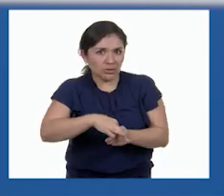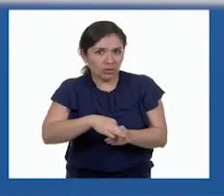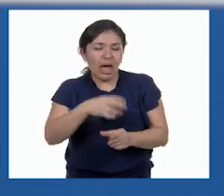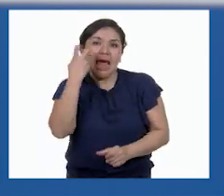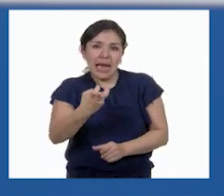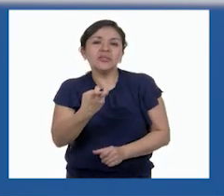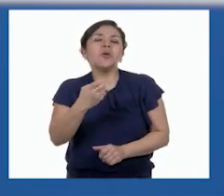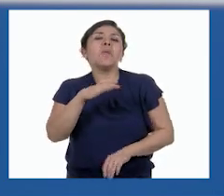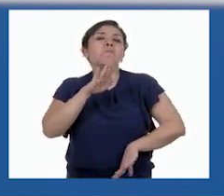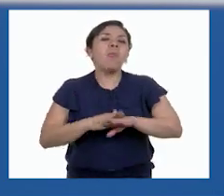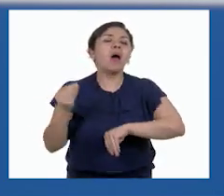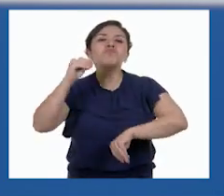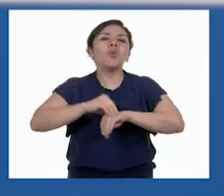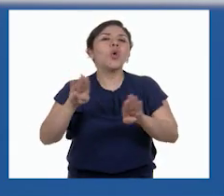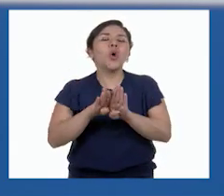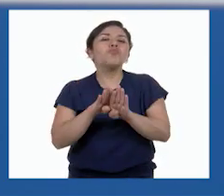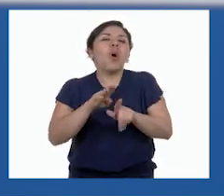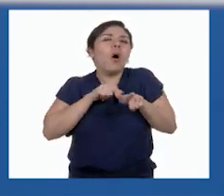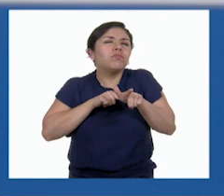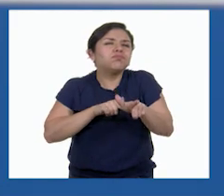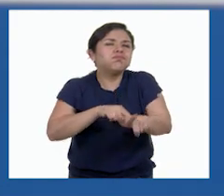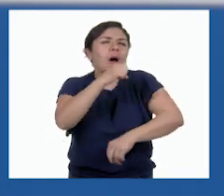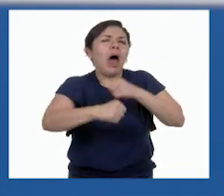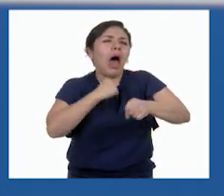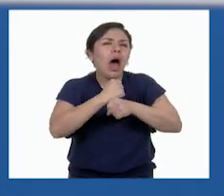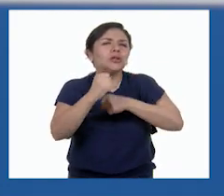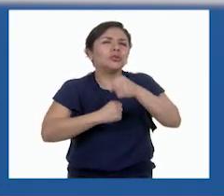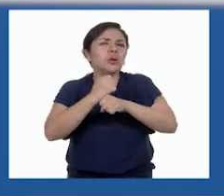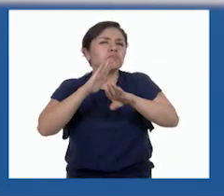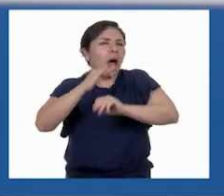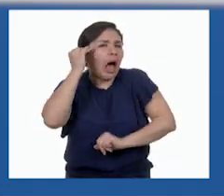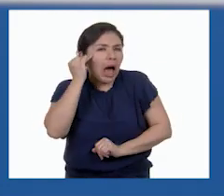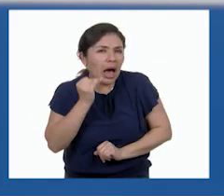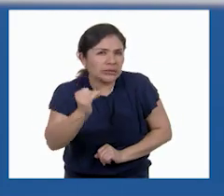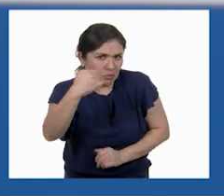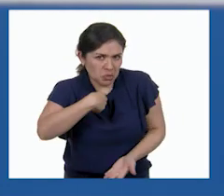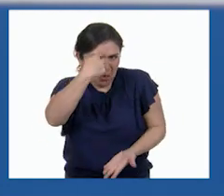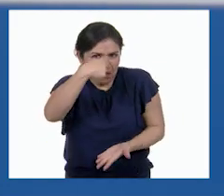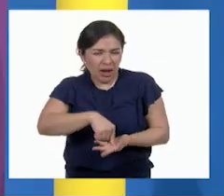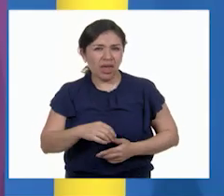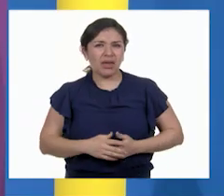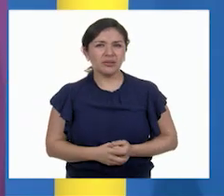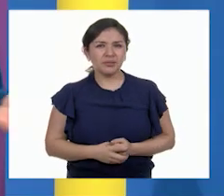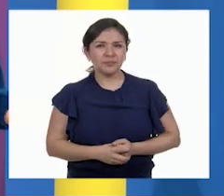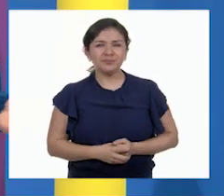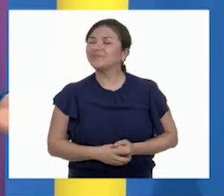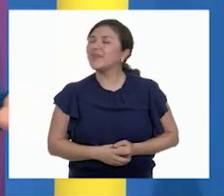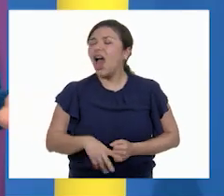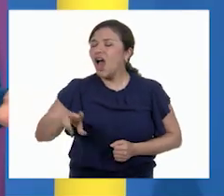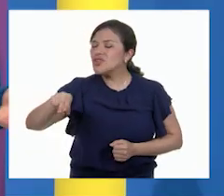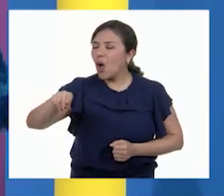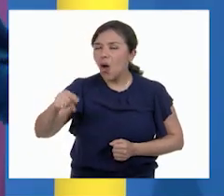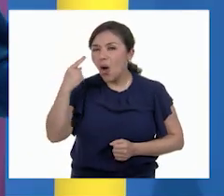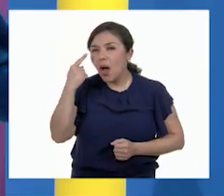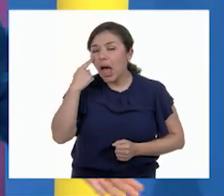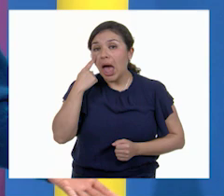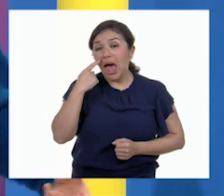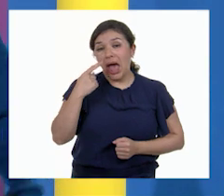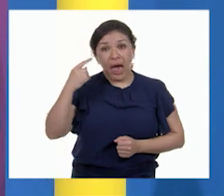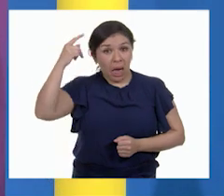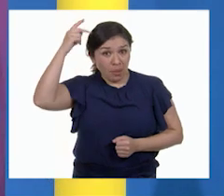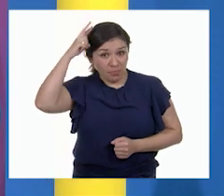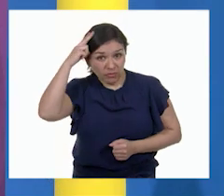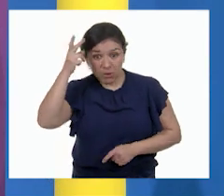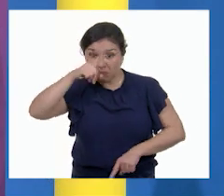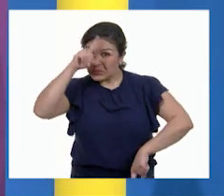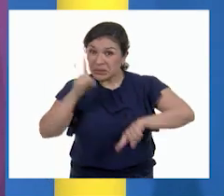así era la forma en la que se mantenía en el poder. No, Ton. Díaz jamás